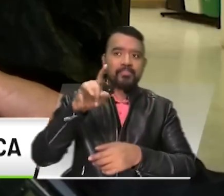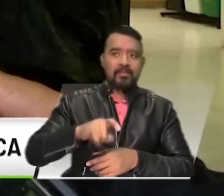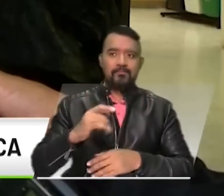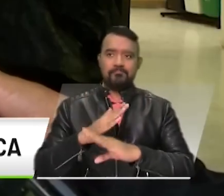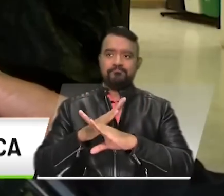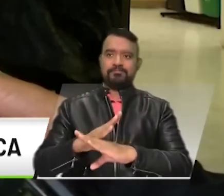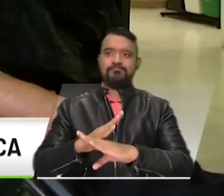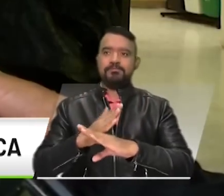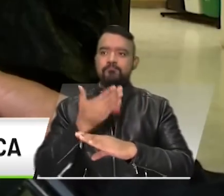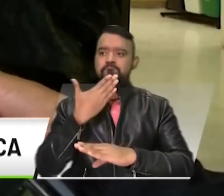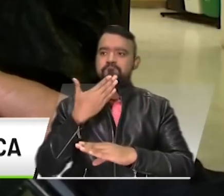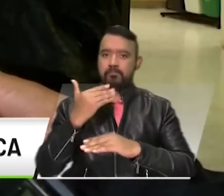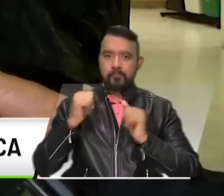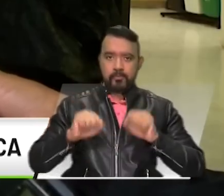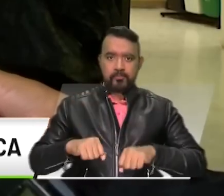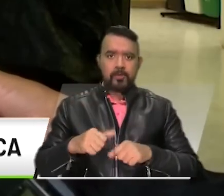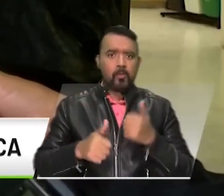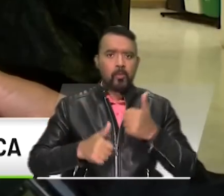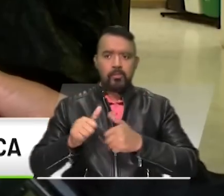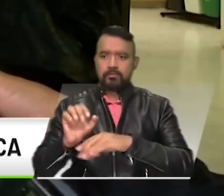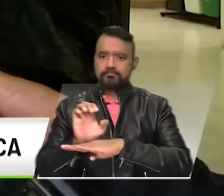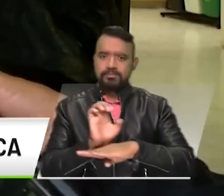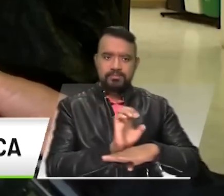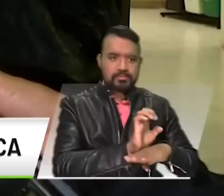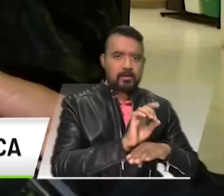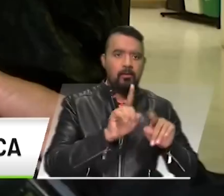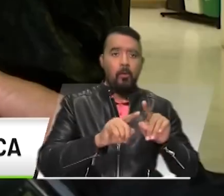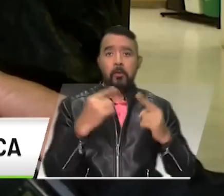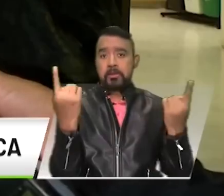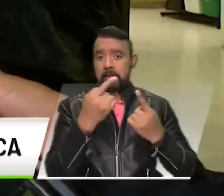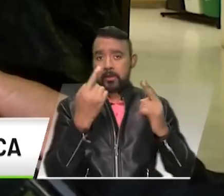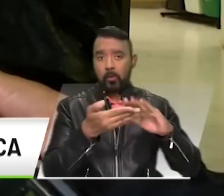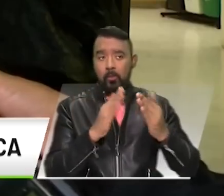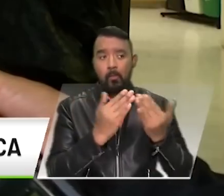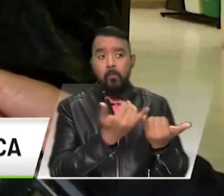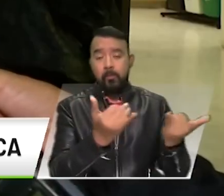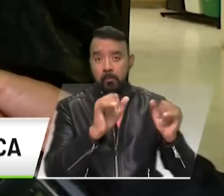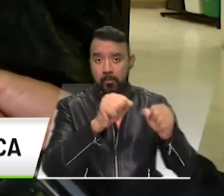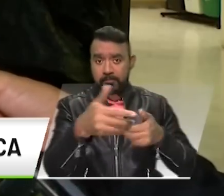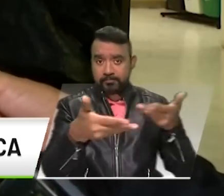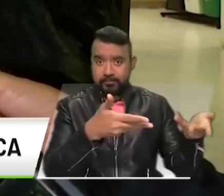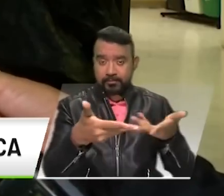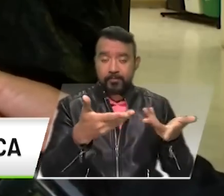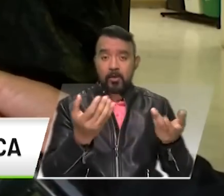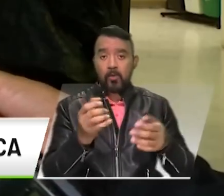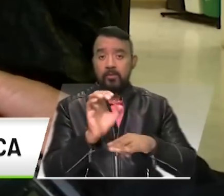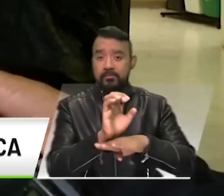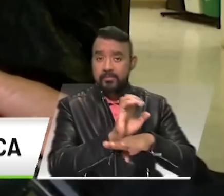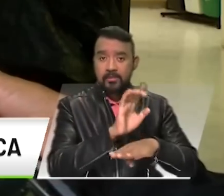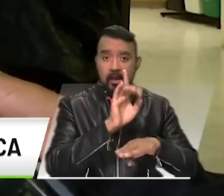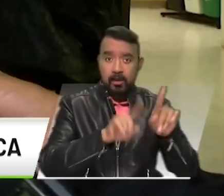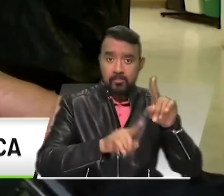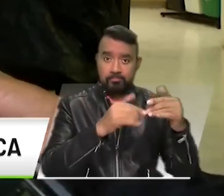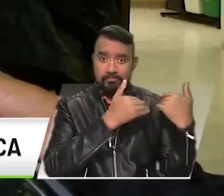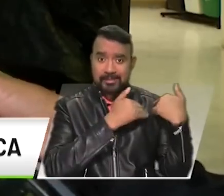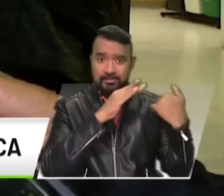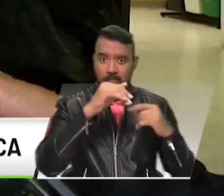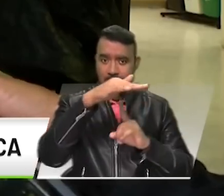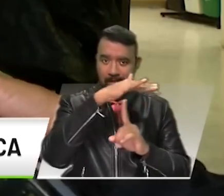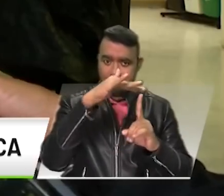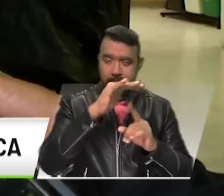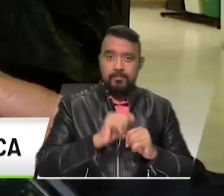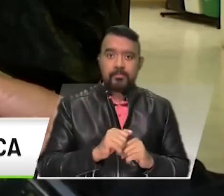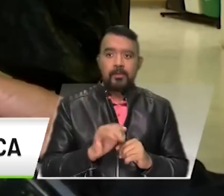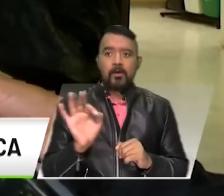articula a diferentes actores tanto de la comunidad corporaciones ambientales así como